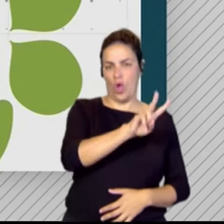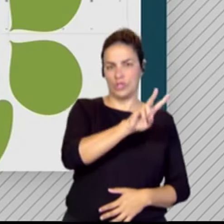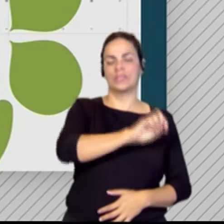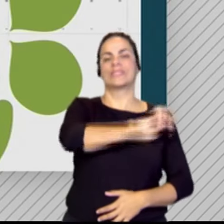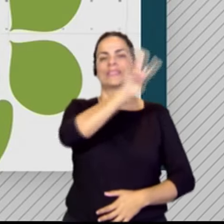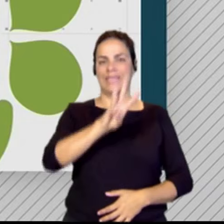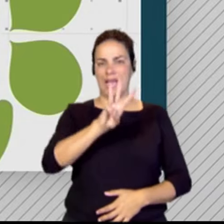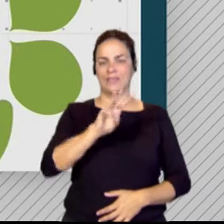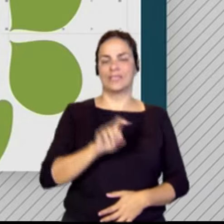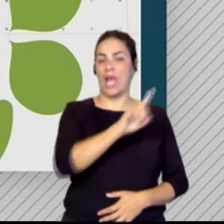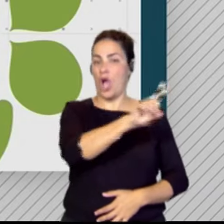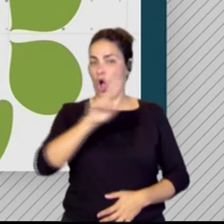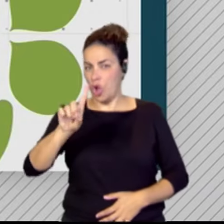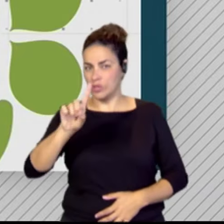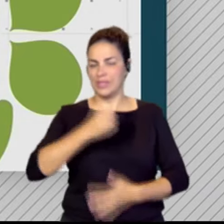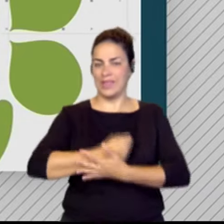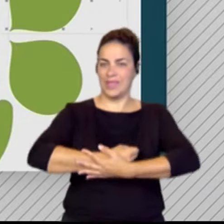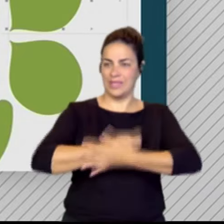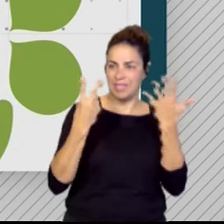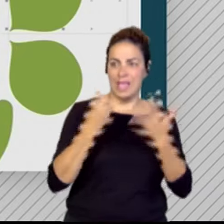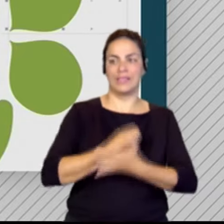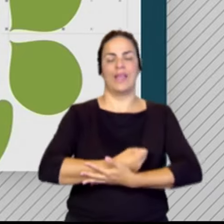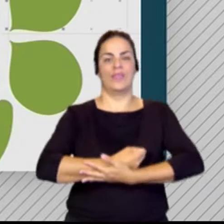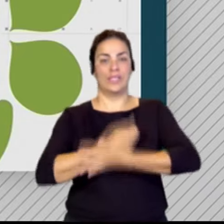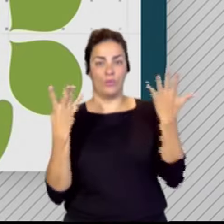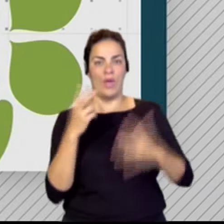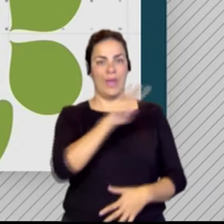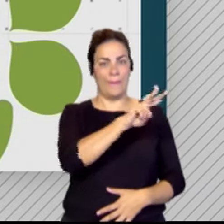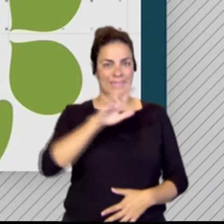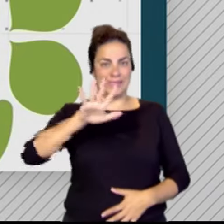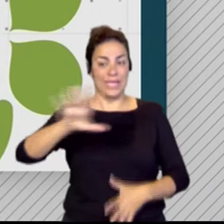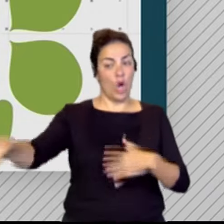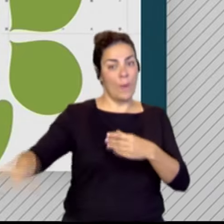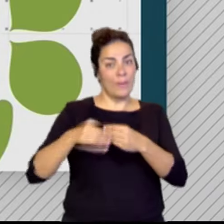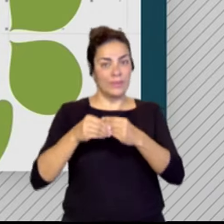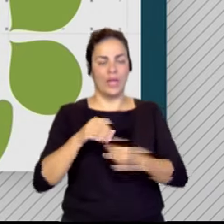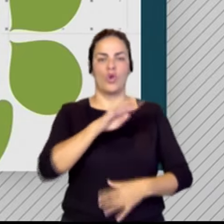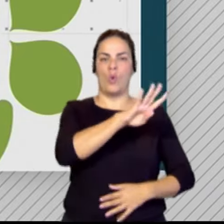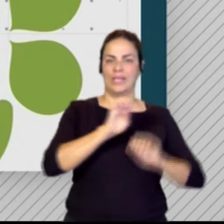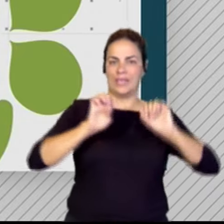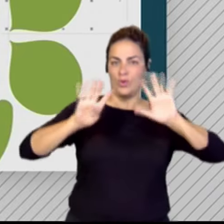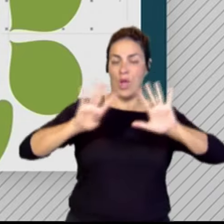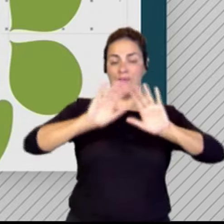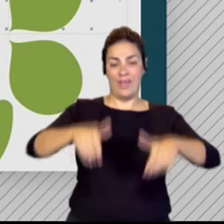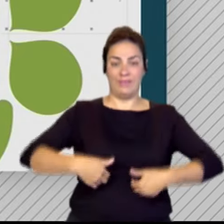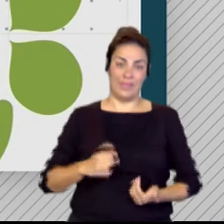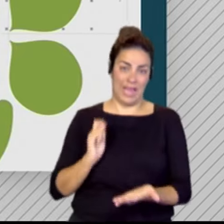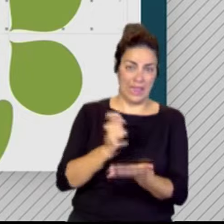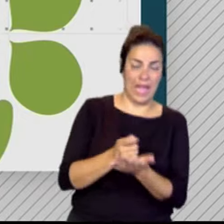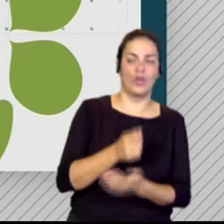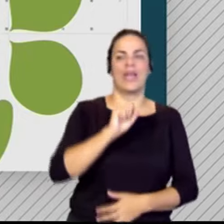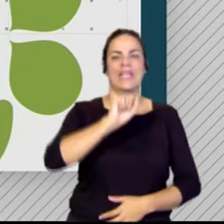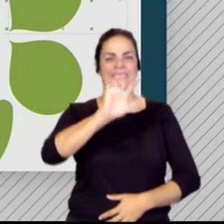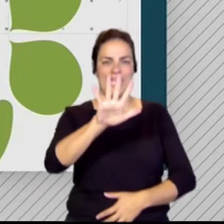11 17 19 y 25 complementario el 49 reintegro el